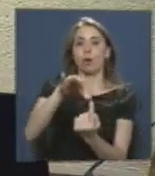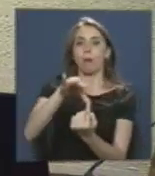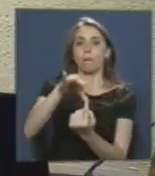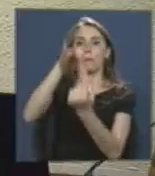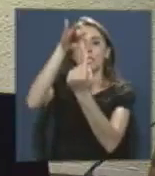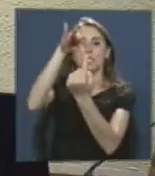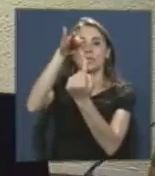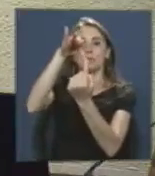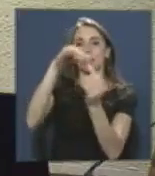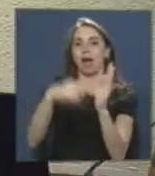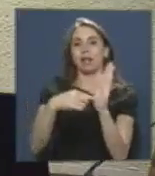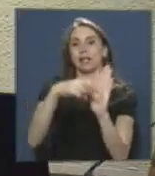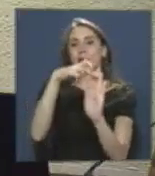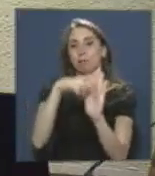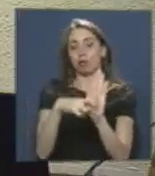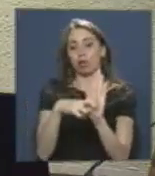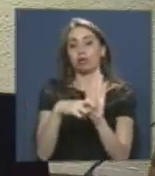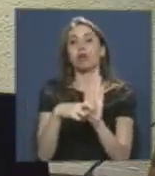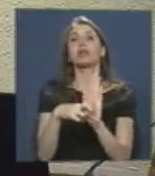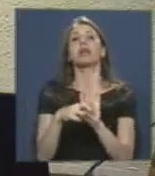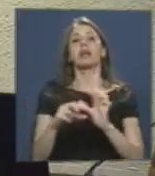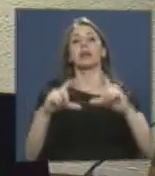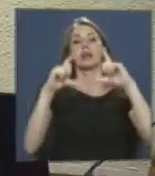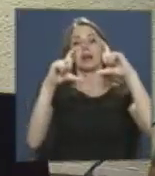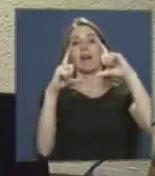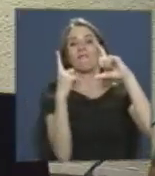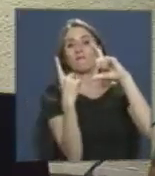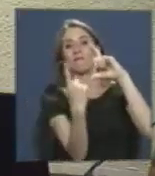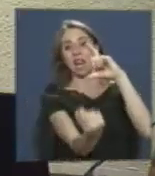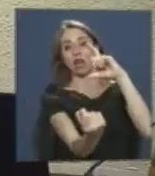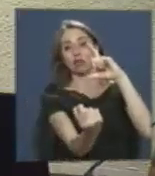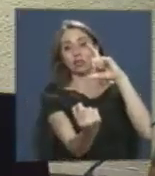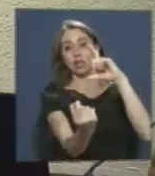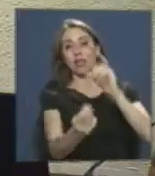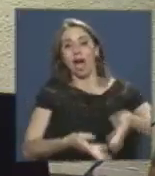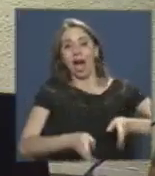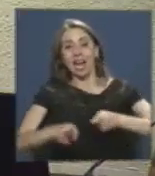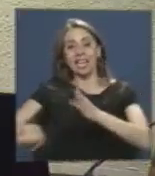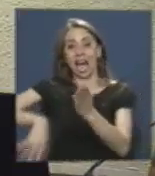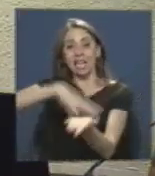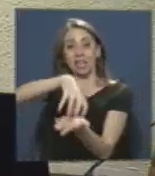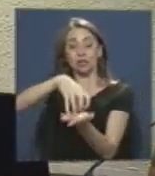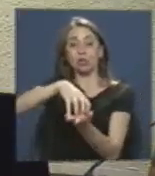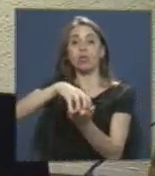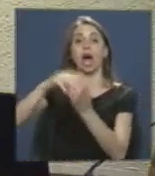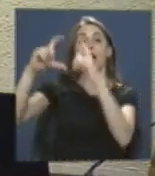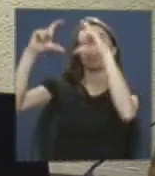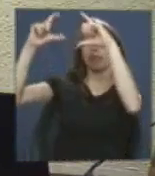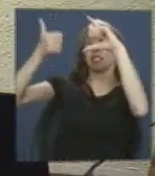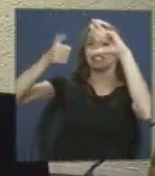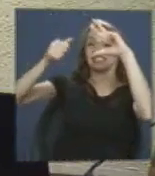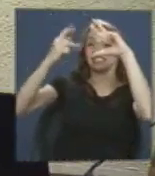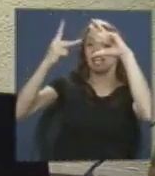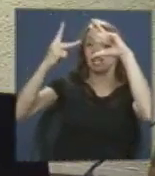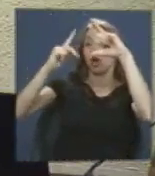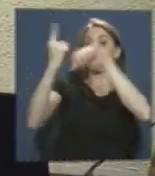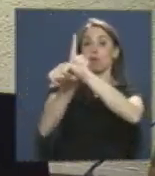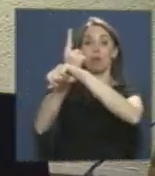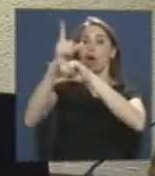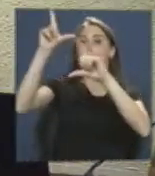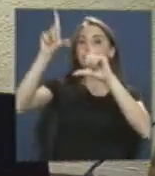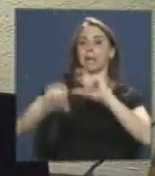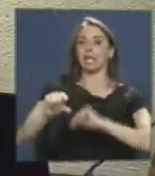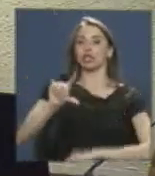este pro de esta propuesta que es la reducción de velocidad en zonas urbanas de 60 a 50 kilómetros por